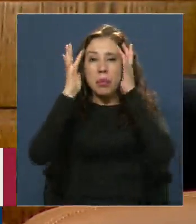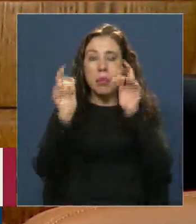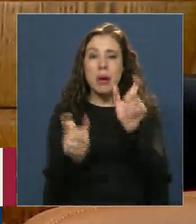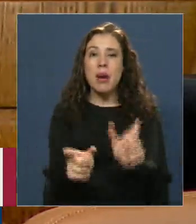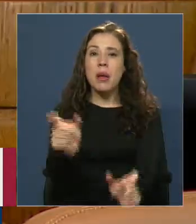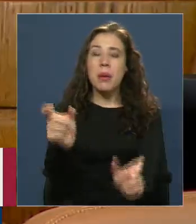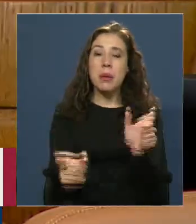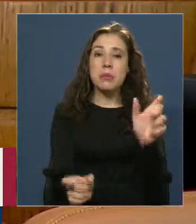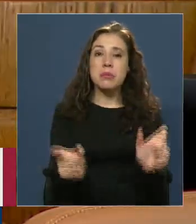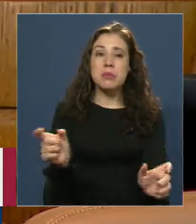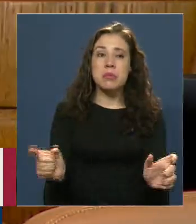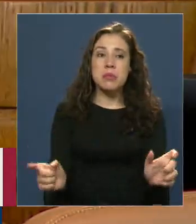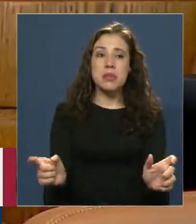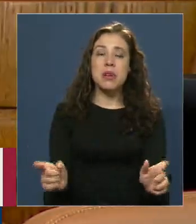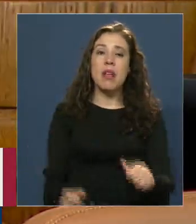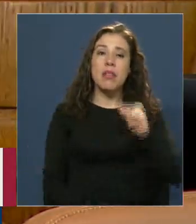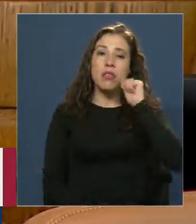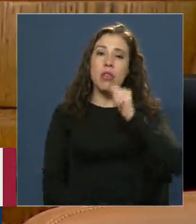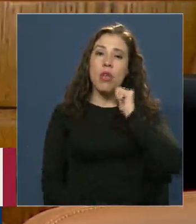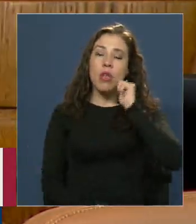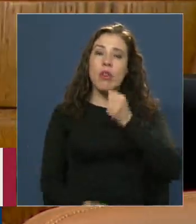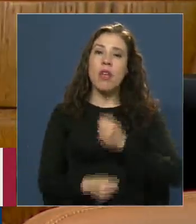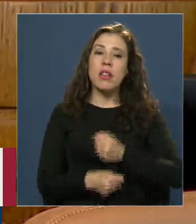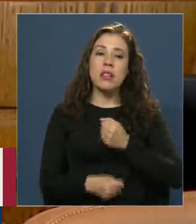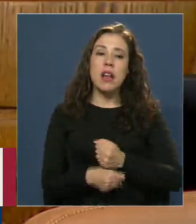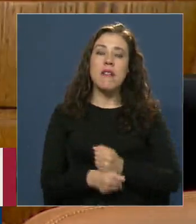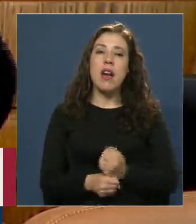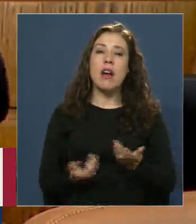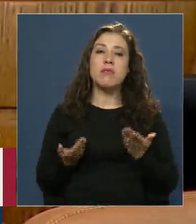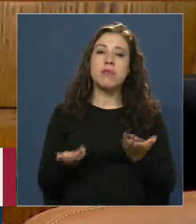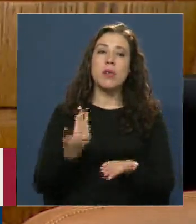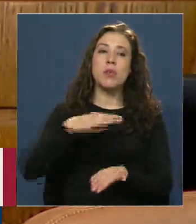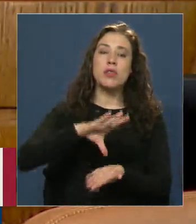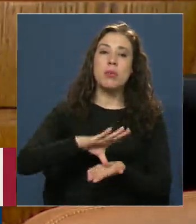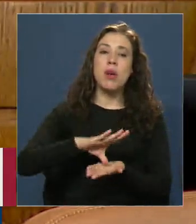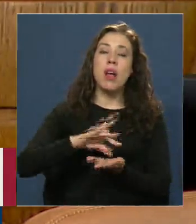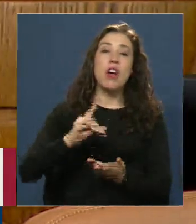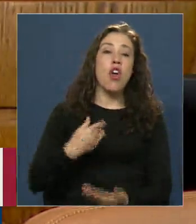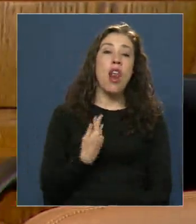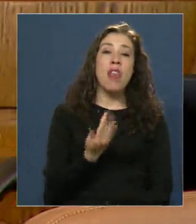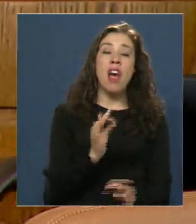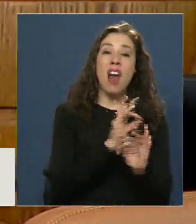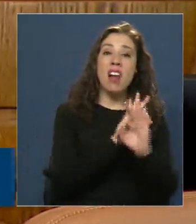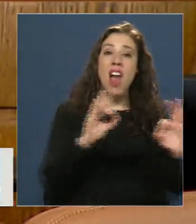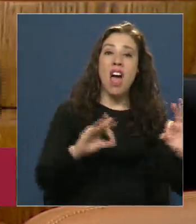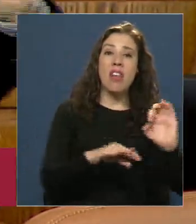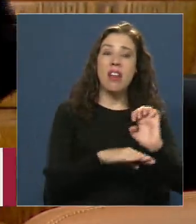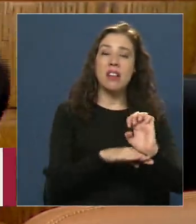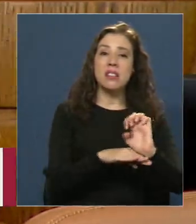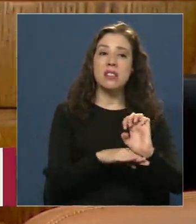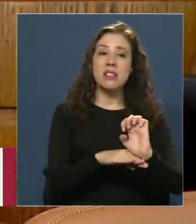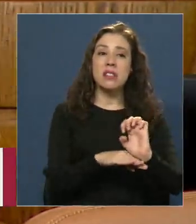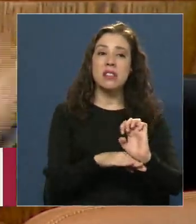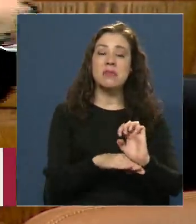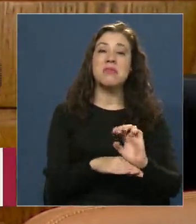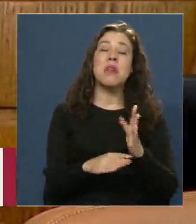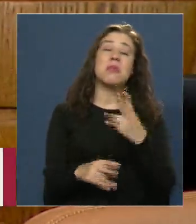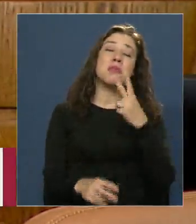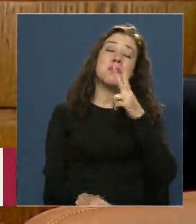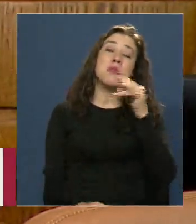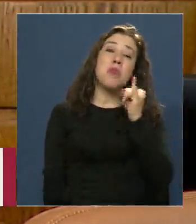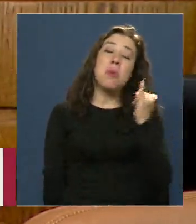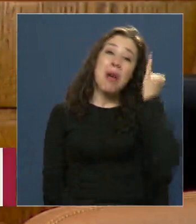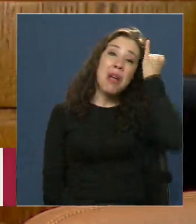que día a día trabaja por nuestro país y que no recibe absolutamente nada de Estado. Puede tener su ideología, me